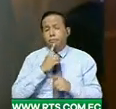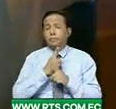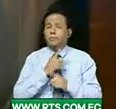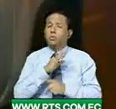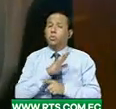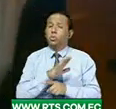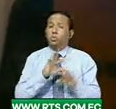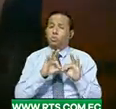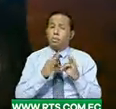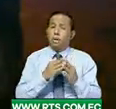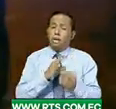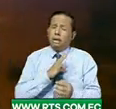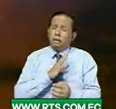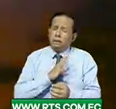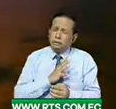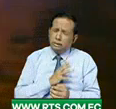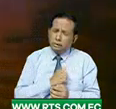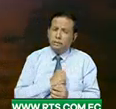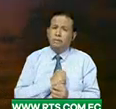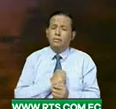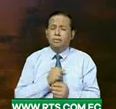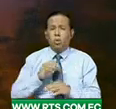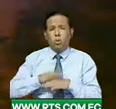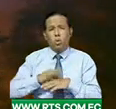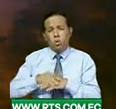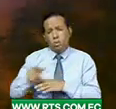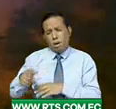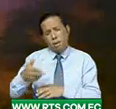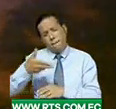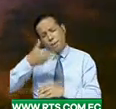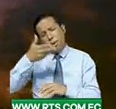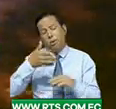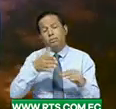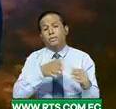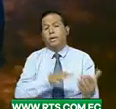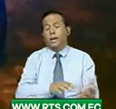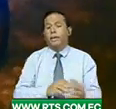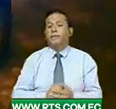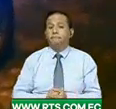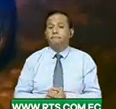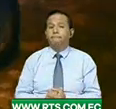dolor a toda su familia tras esta trágica situación.